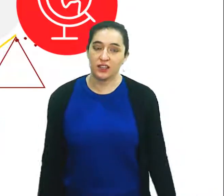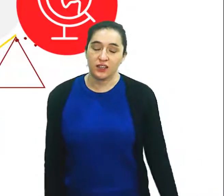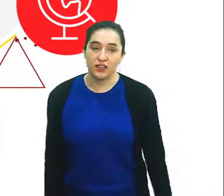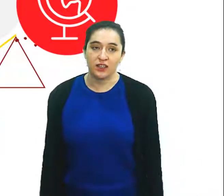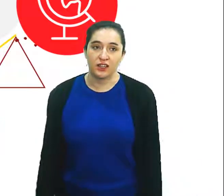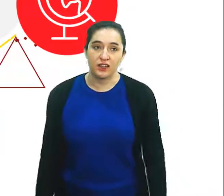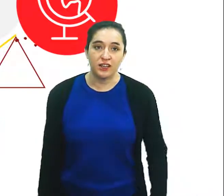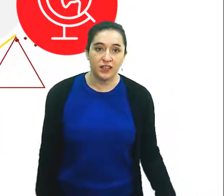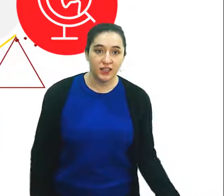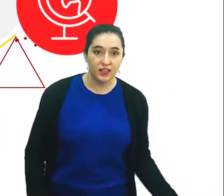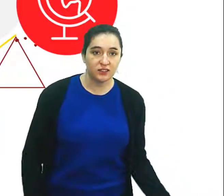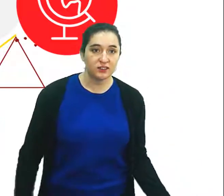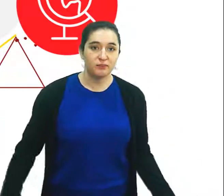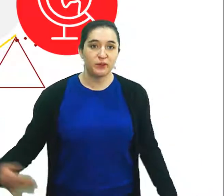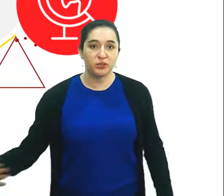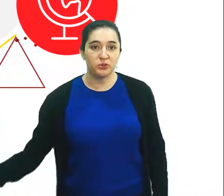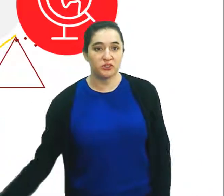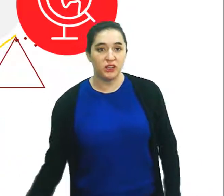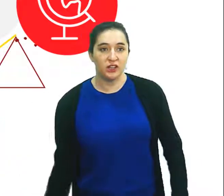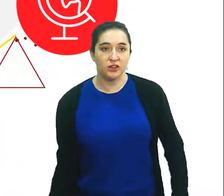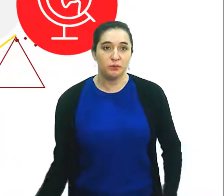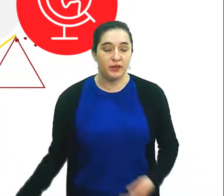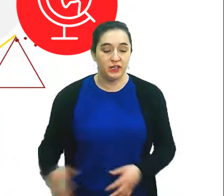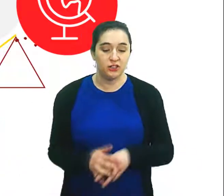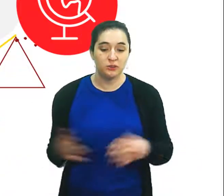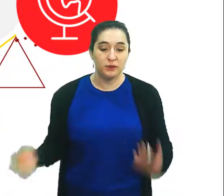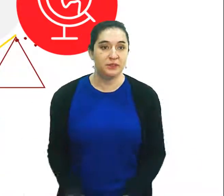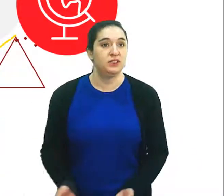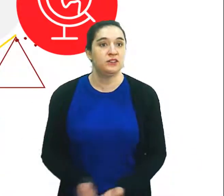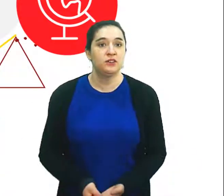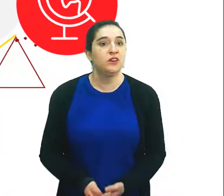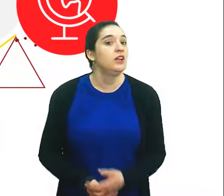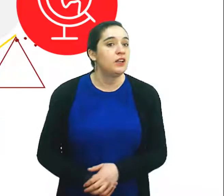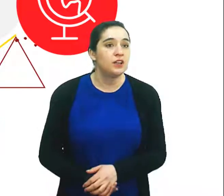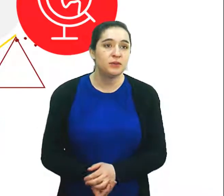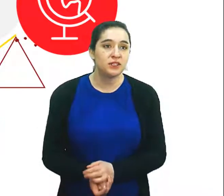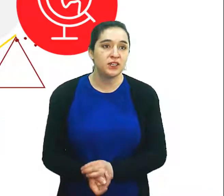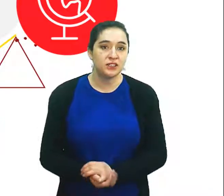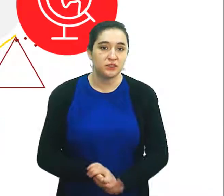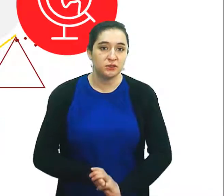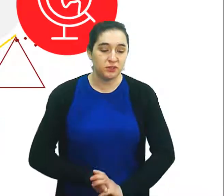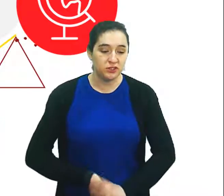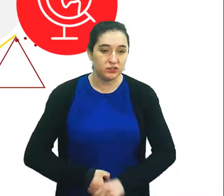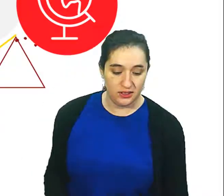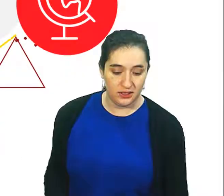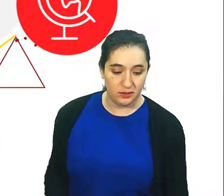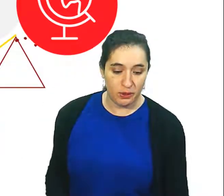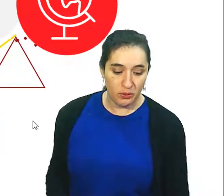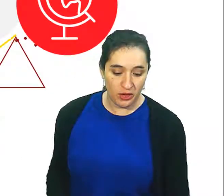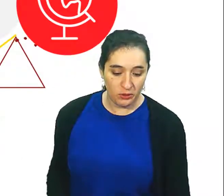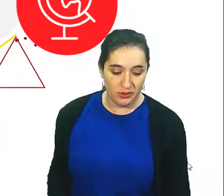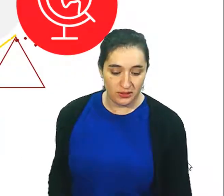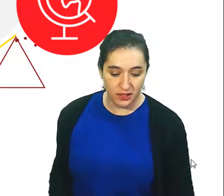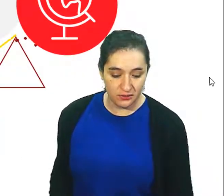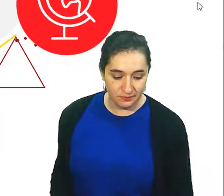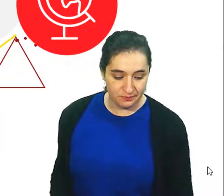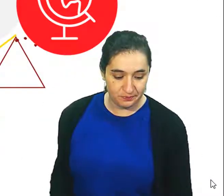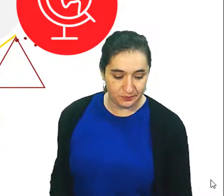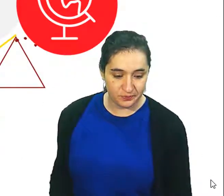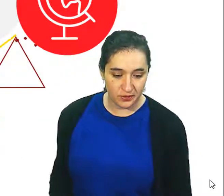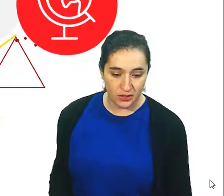que leer, ver algunos videos para ir complementando las materias que estamos pasando. Vamos a